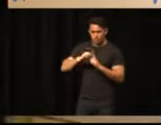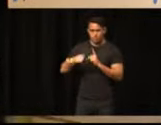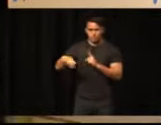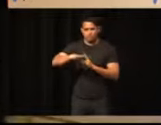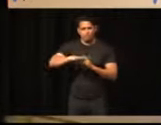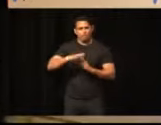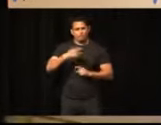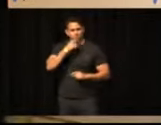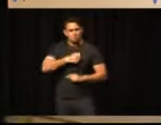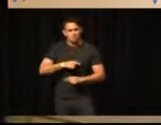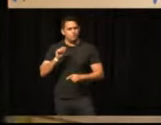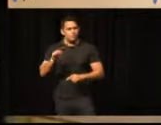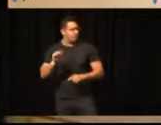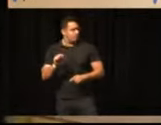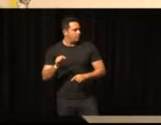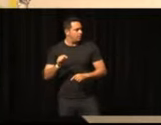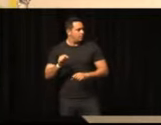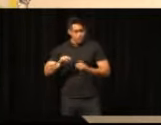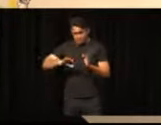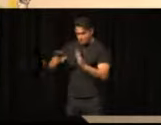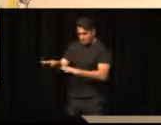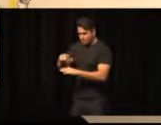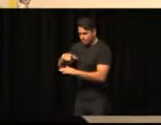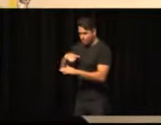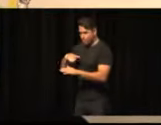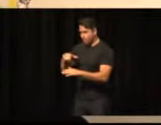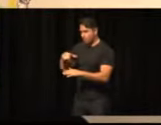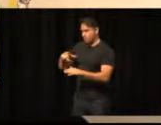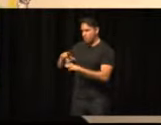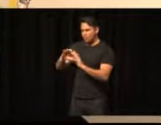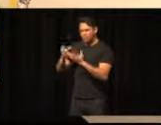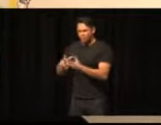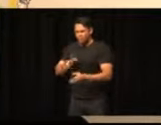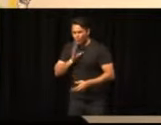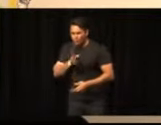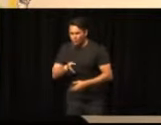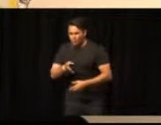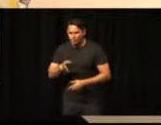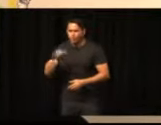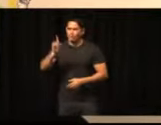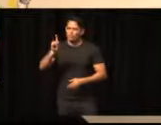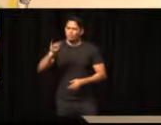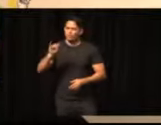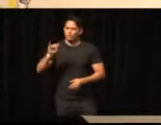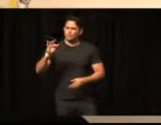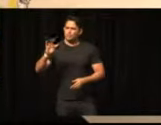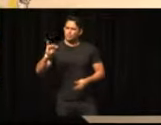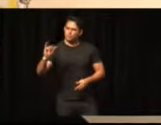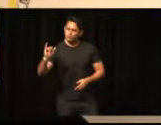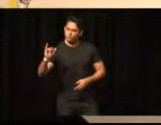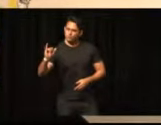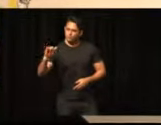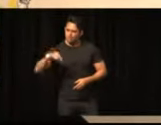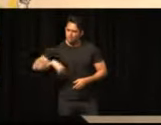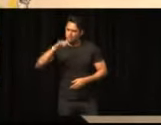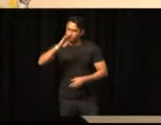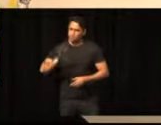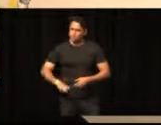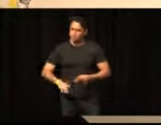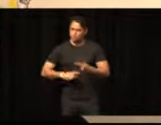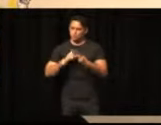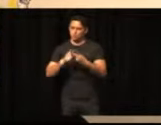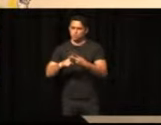social. Y eso es muy gracioso porque son las organizaciones del tipo, yo no sé si ustedes conocen, OGIF. Aquí en